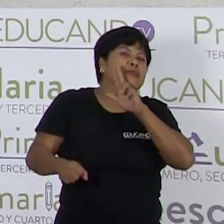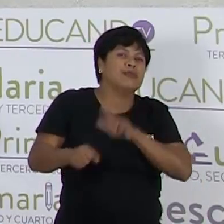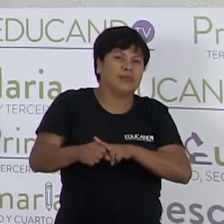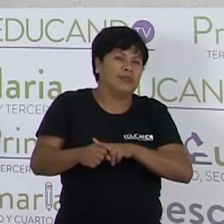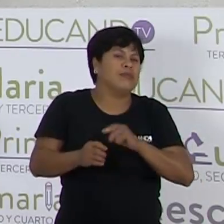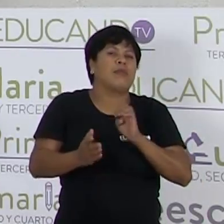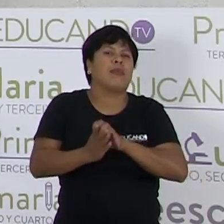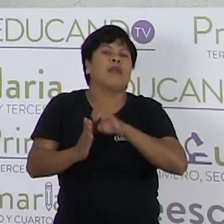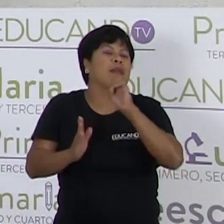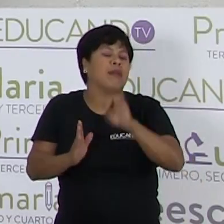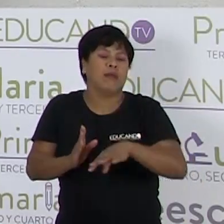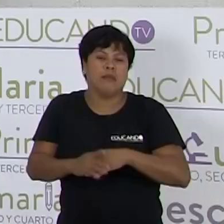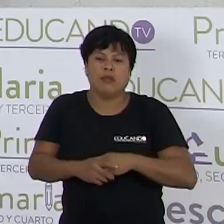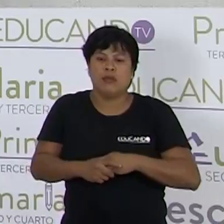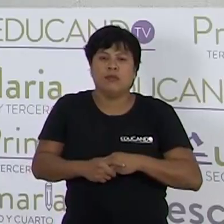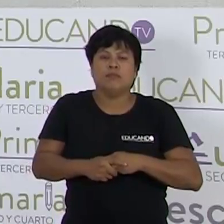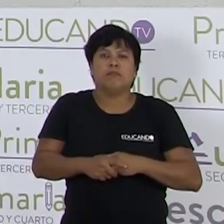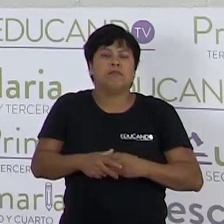Por ejemplo,